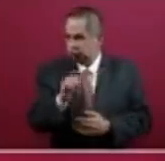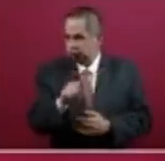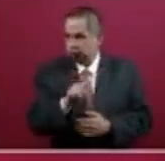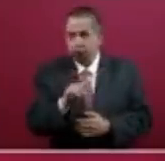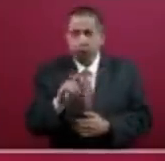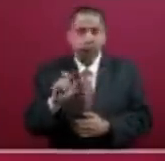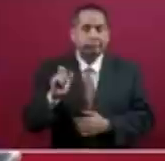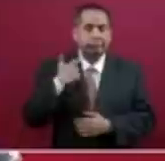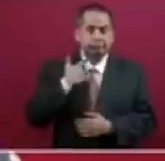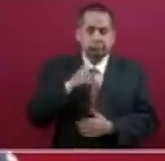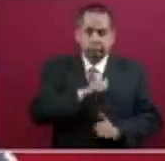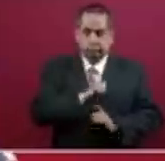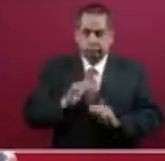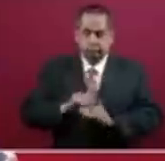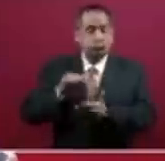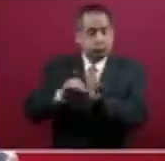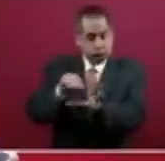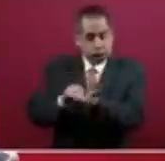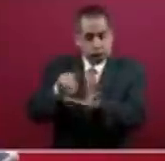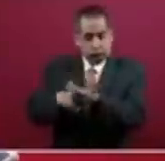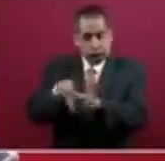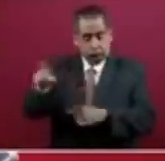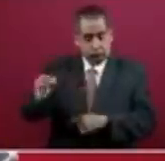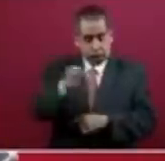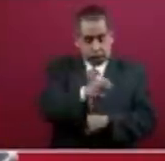un militar en activo,